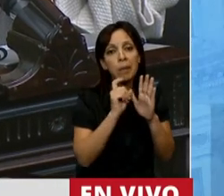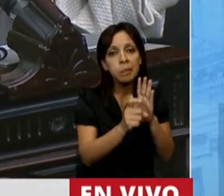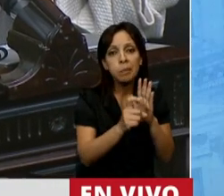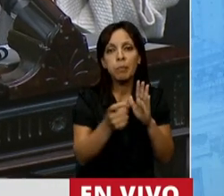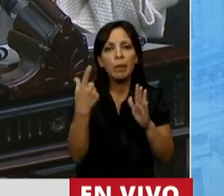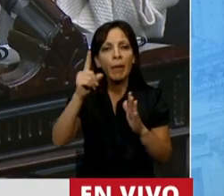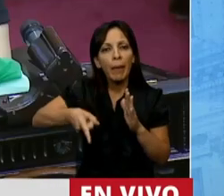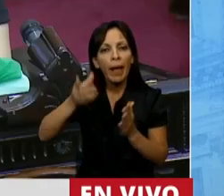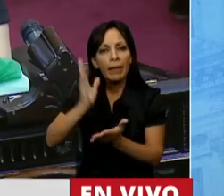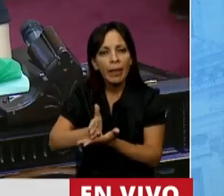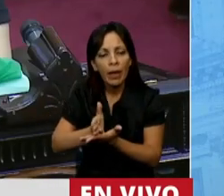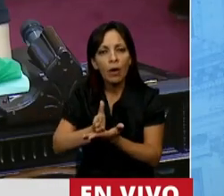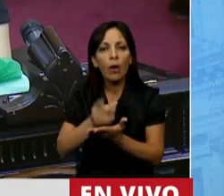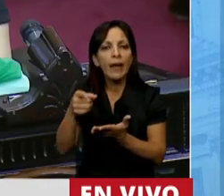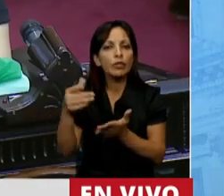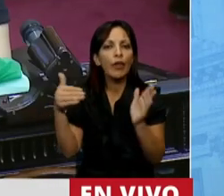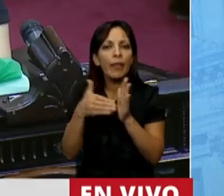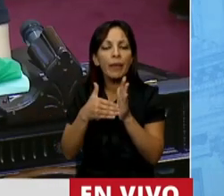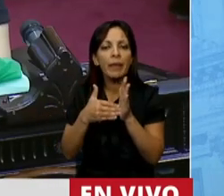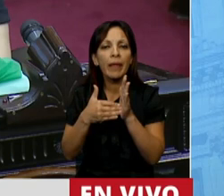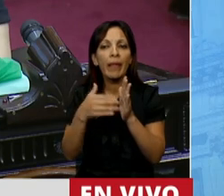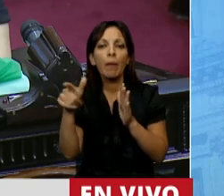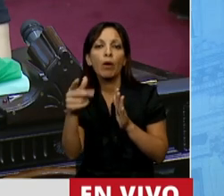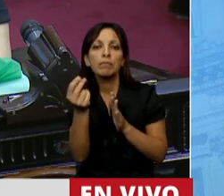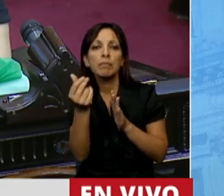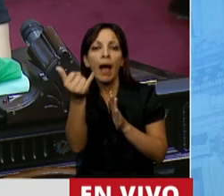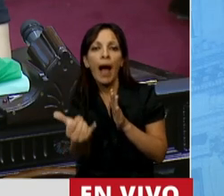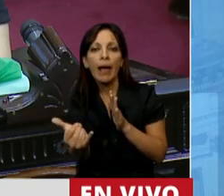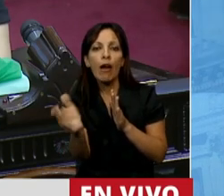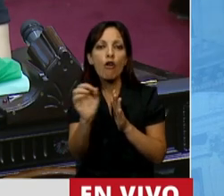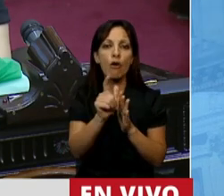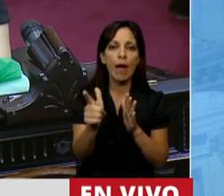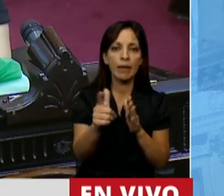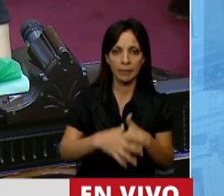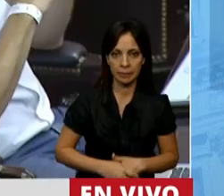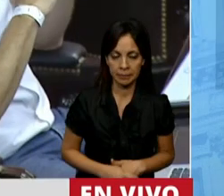la seguridad de esta práctica depende de cuánto podés pagar.